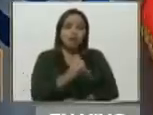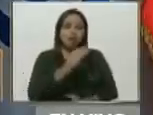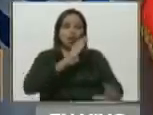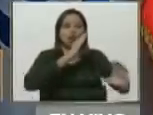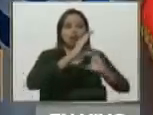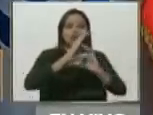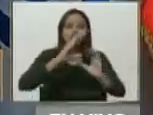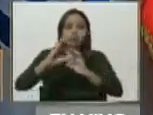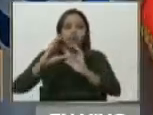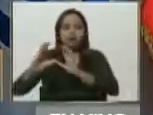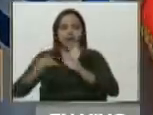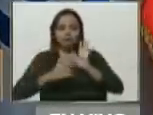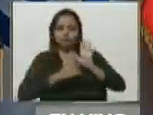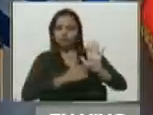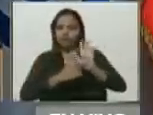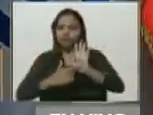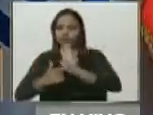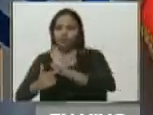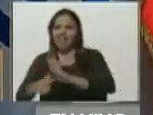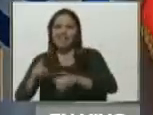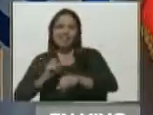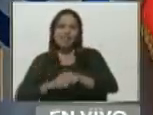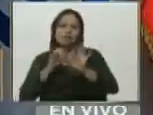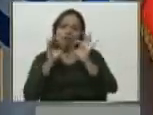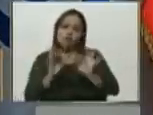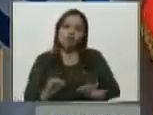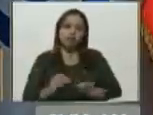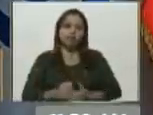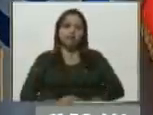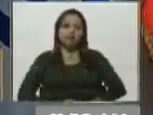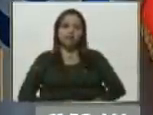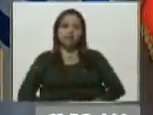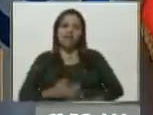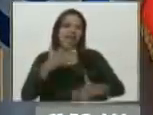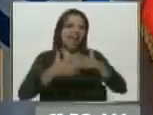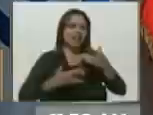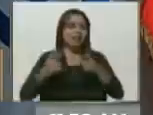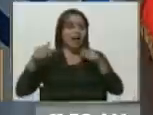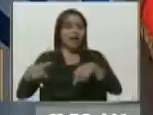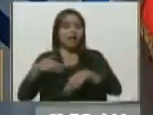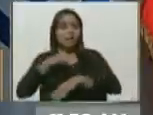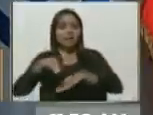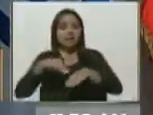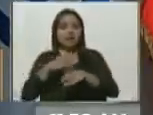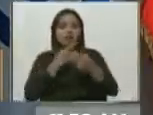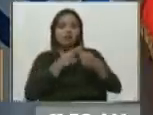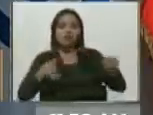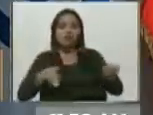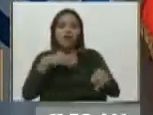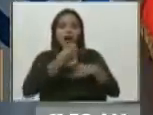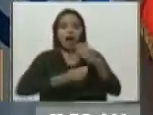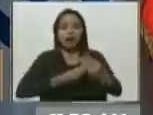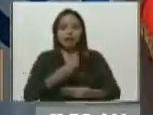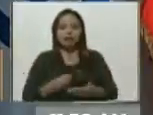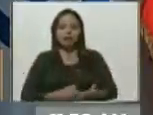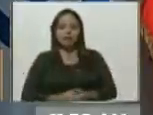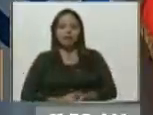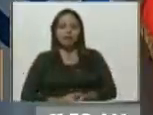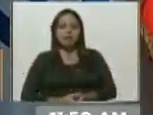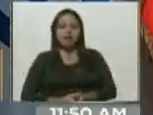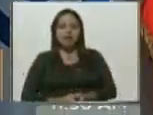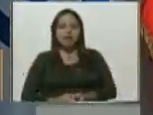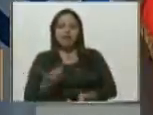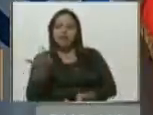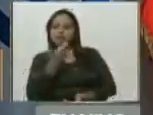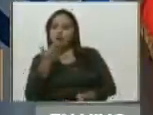comunicar en tiempo real las acciones que este Ministerio Público realiza en pro de la